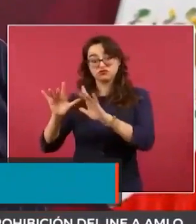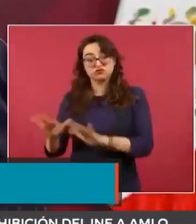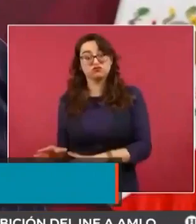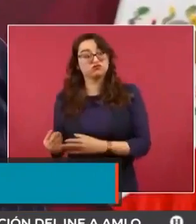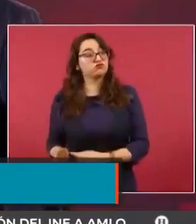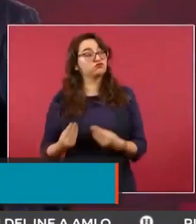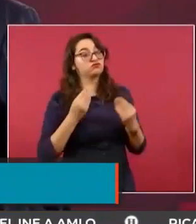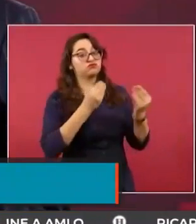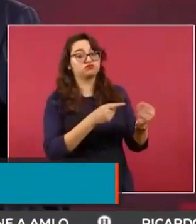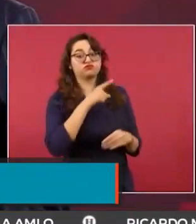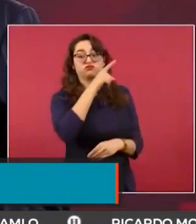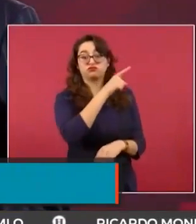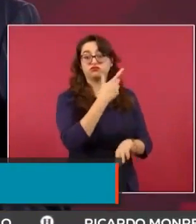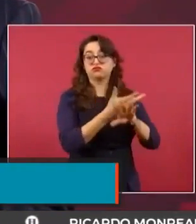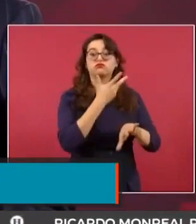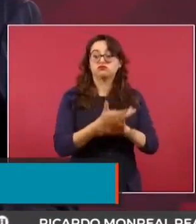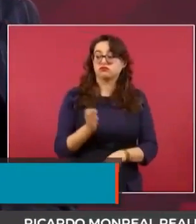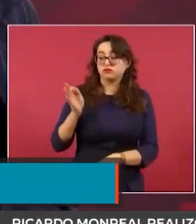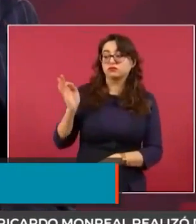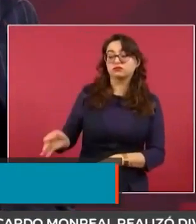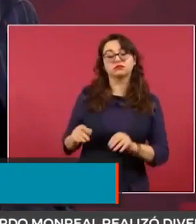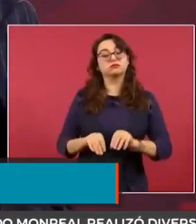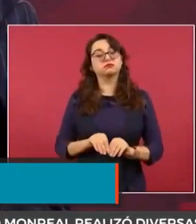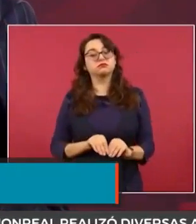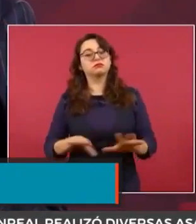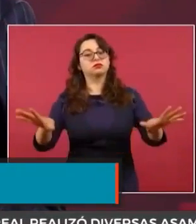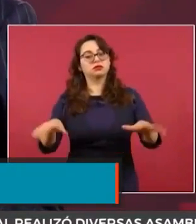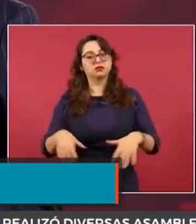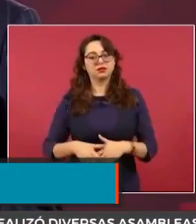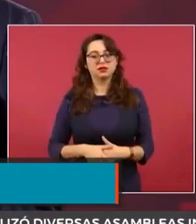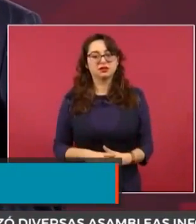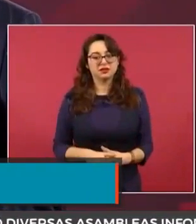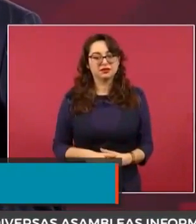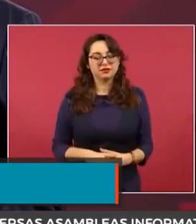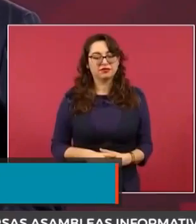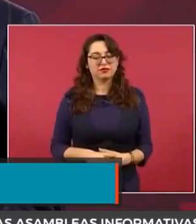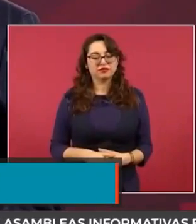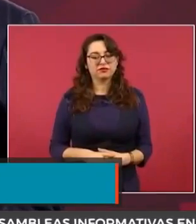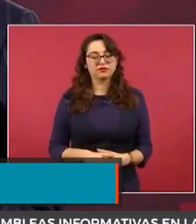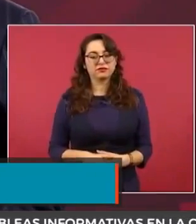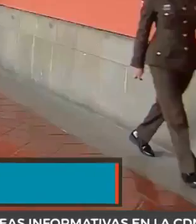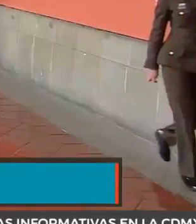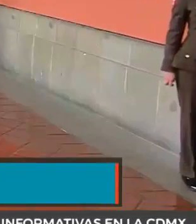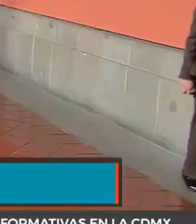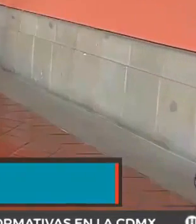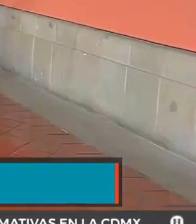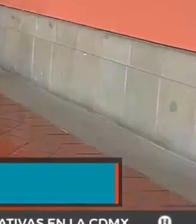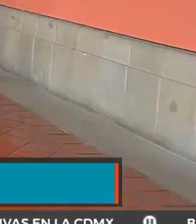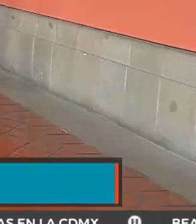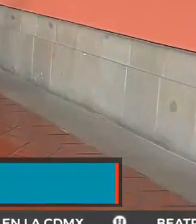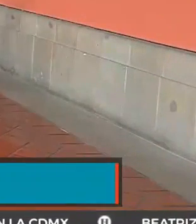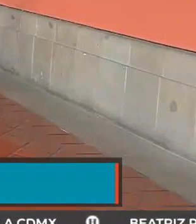de las referencias que hizo el presidente con respecto a la aspirante a la candidatura presidencial del frente amplio Por México